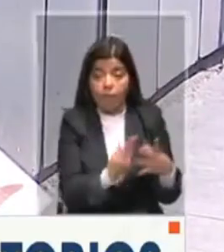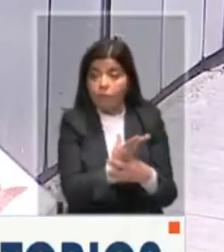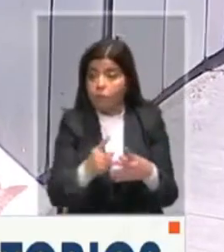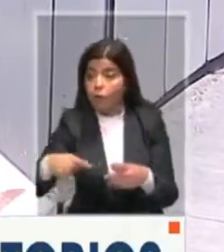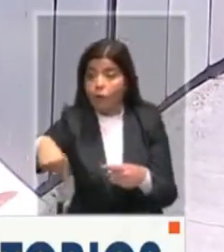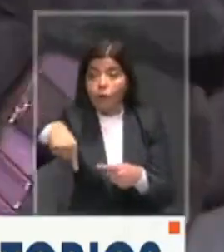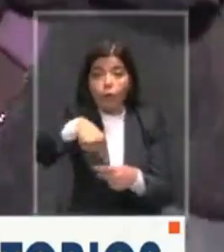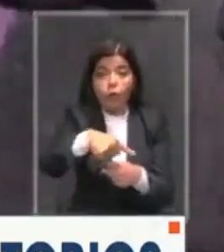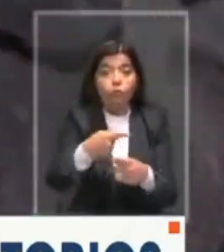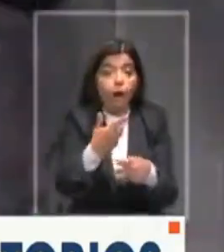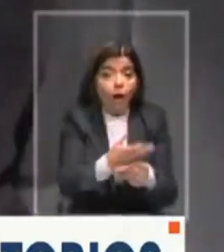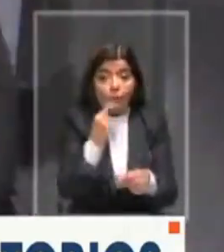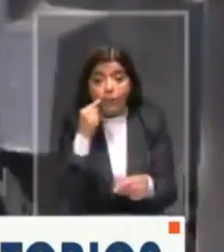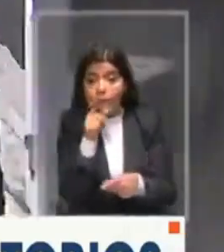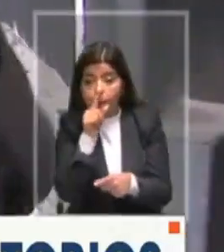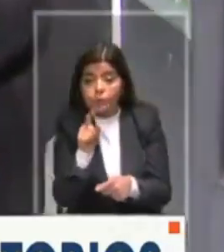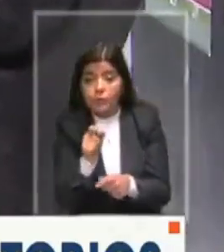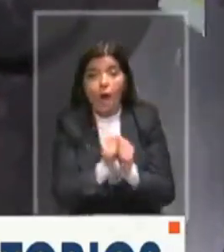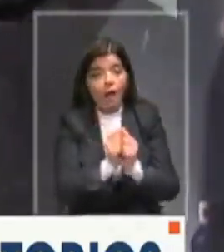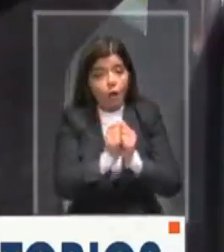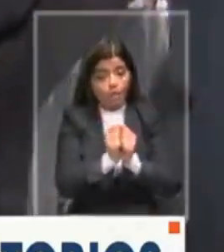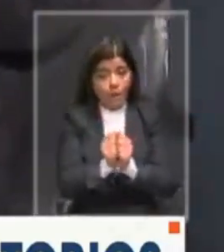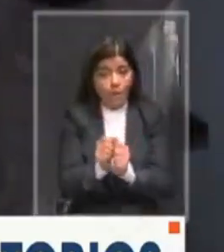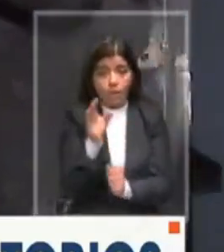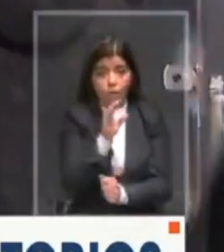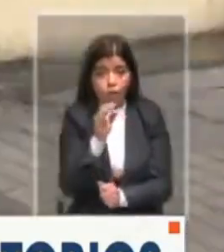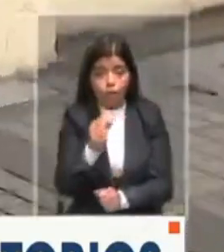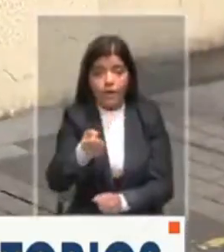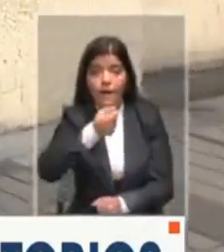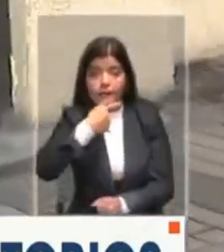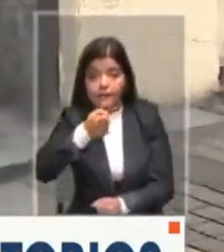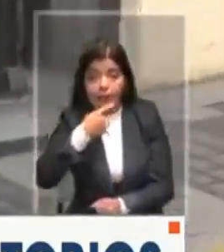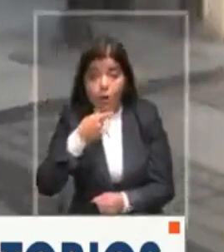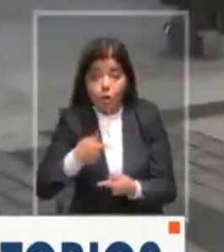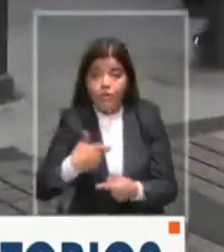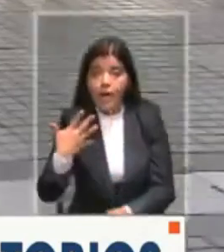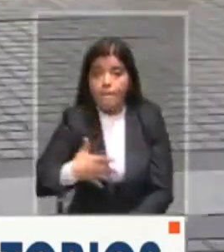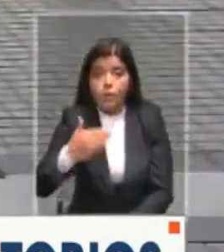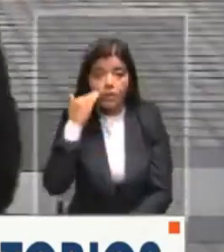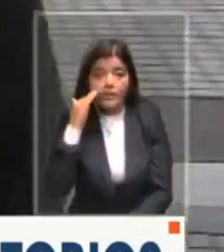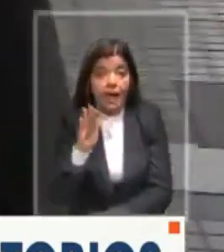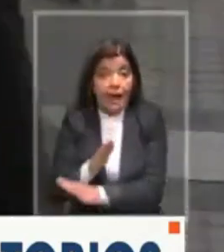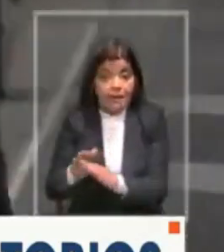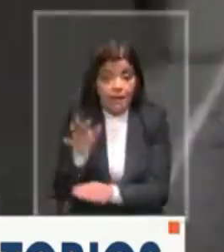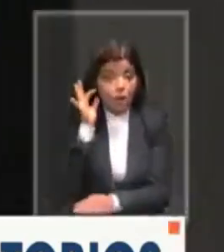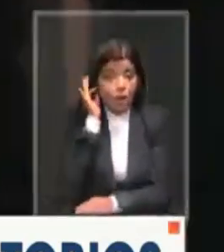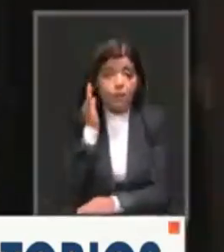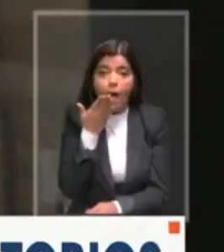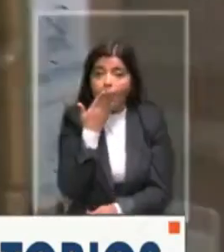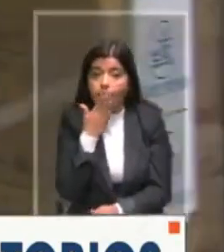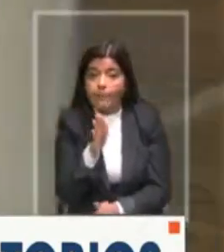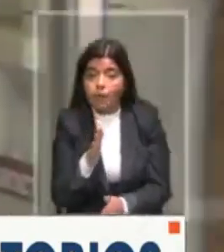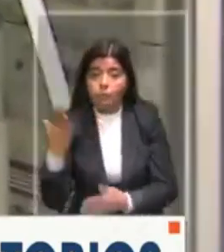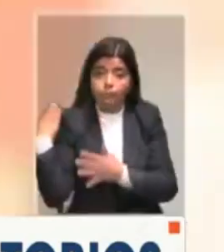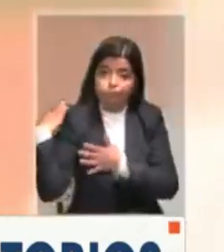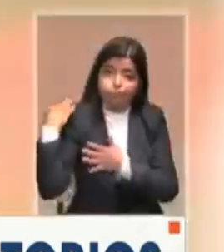supuestamente a la vuelta lo tienen. Acompañamos a Ángela a buscar esos remedios que hoy son fundamentales para que la niña que cuida se mejore de una obstrucción al